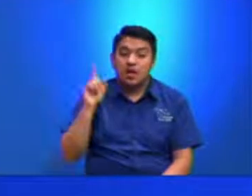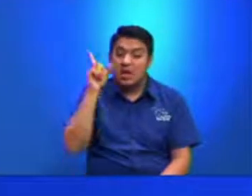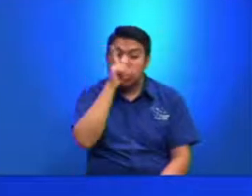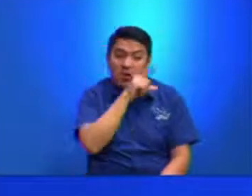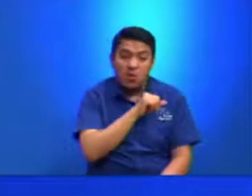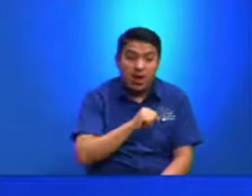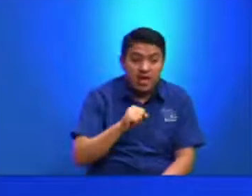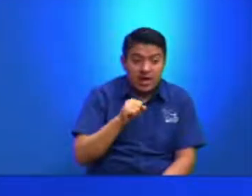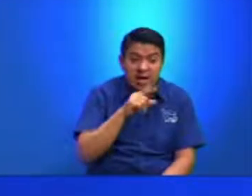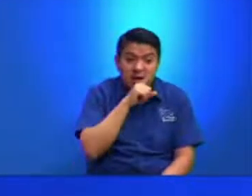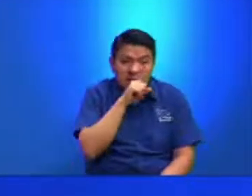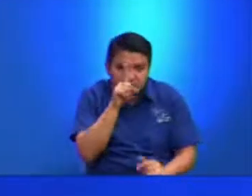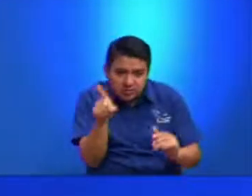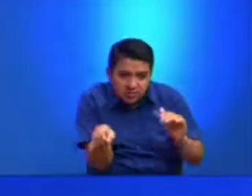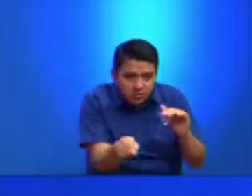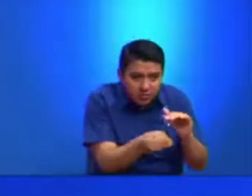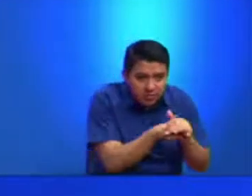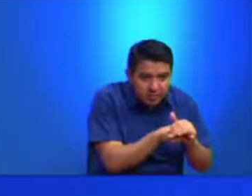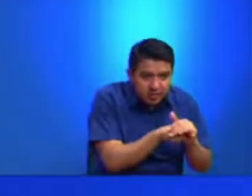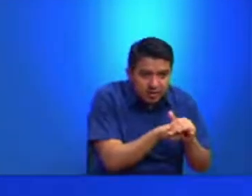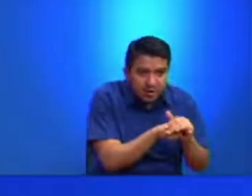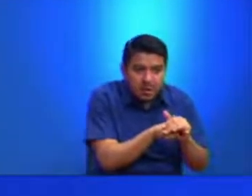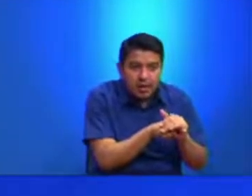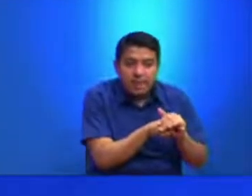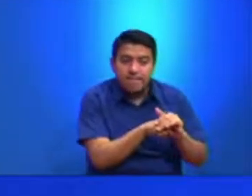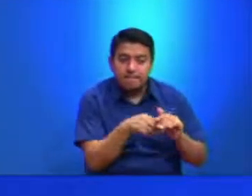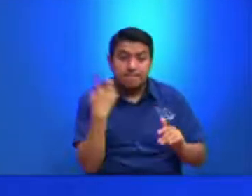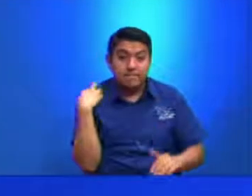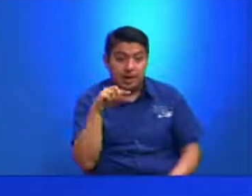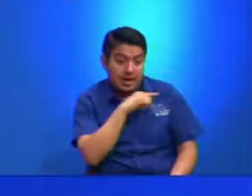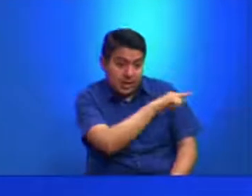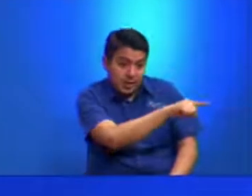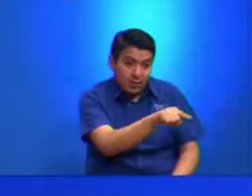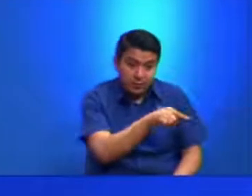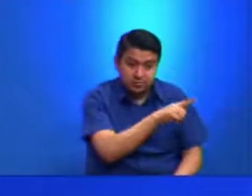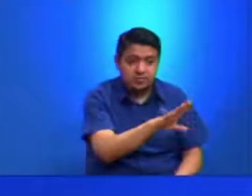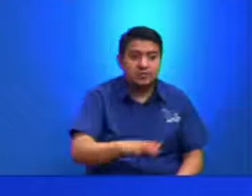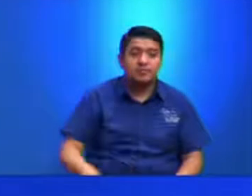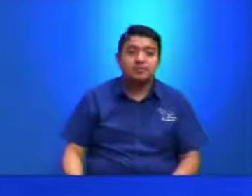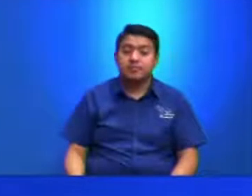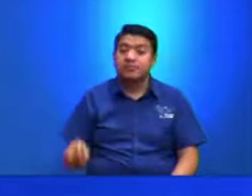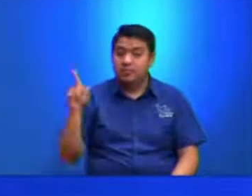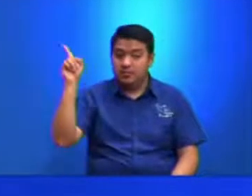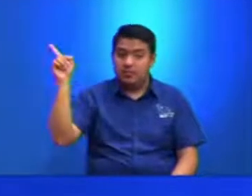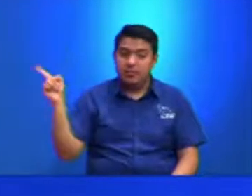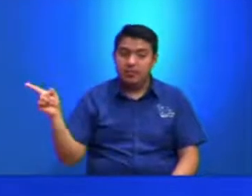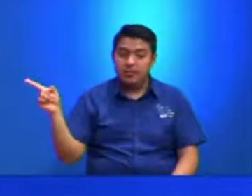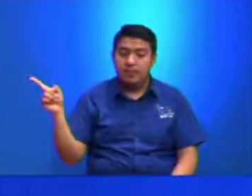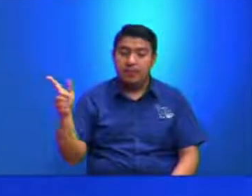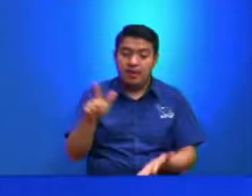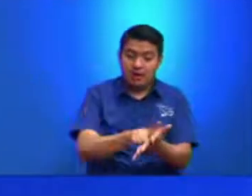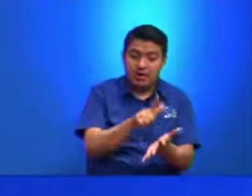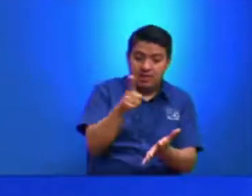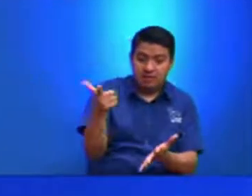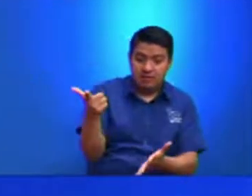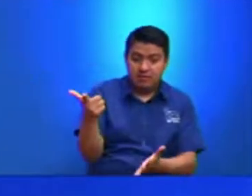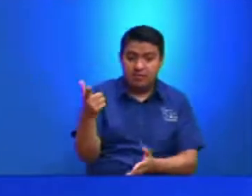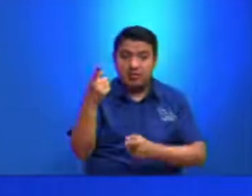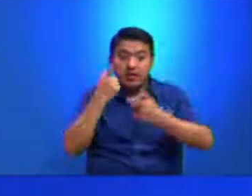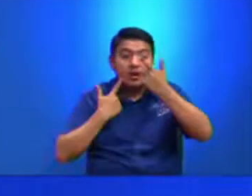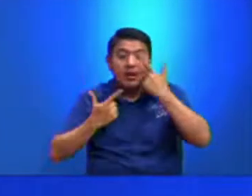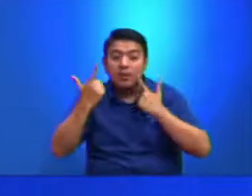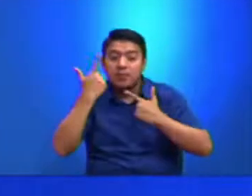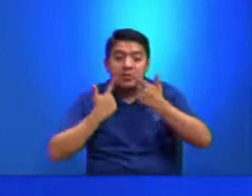es terrible. Pero miremos el otro que ya explicamos también, fue este, la tristeza, el